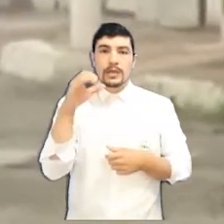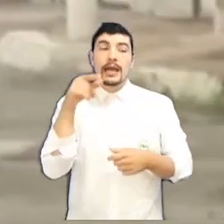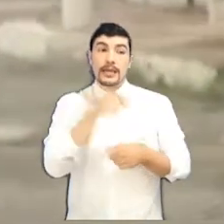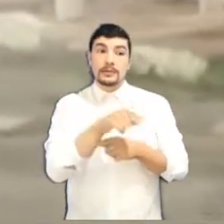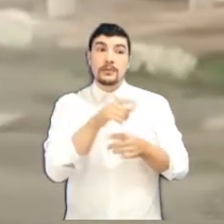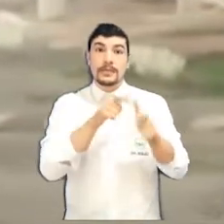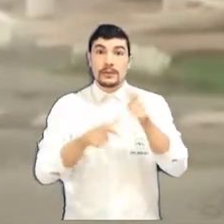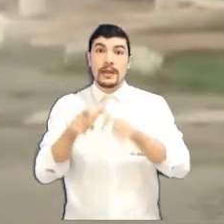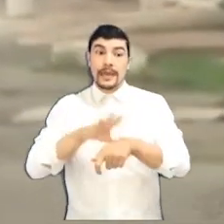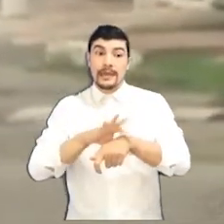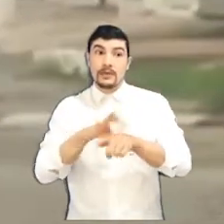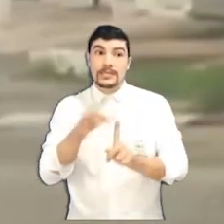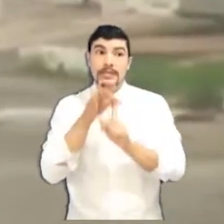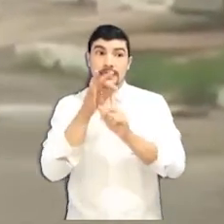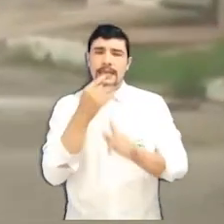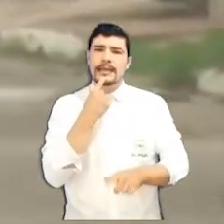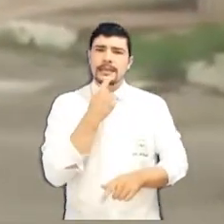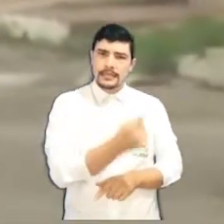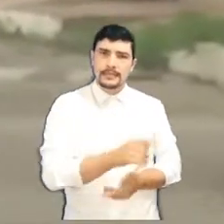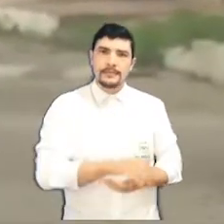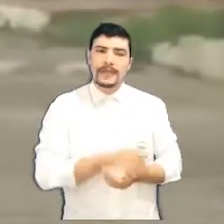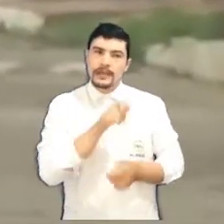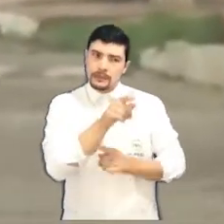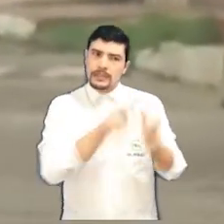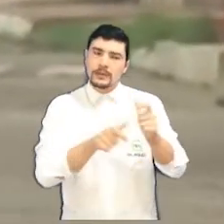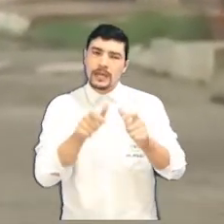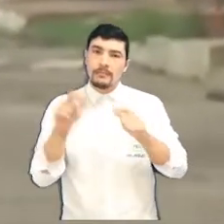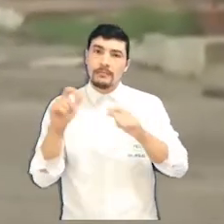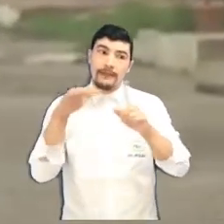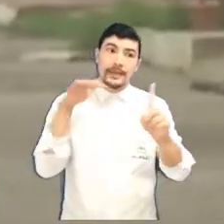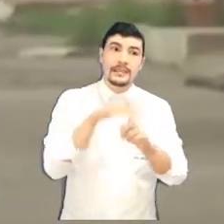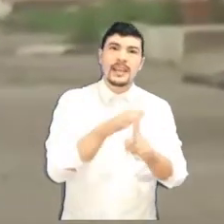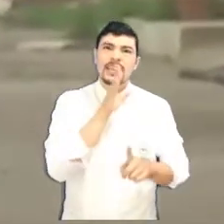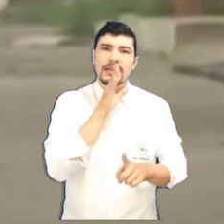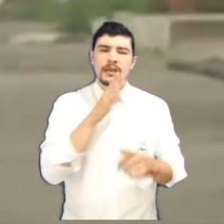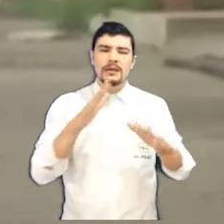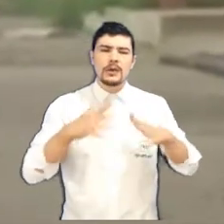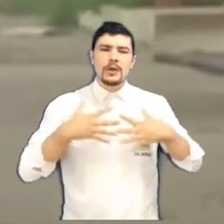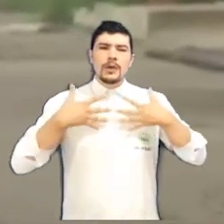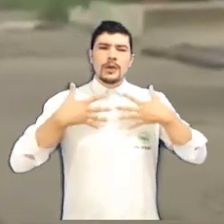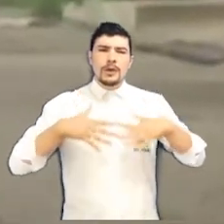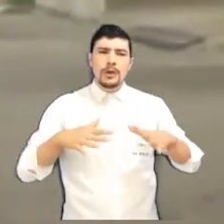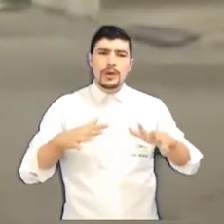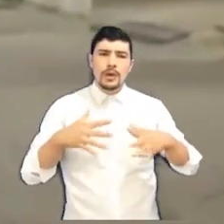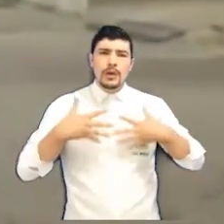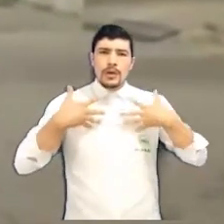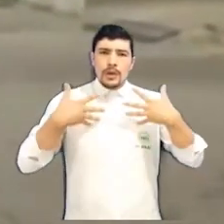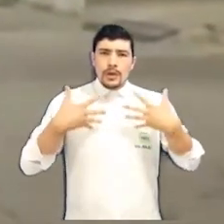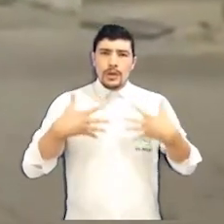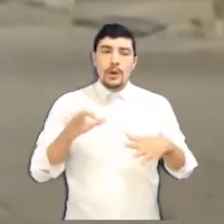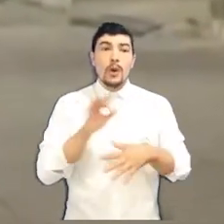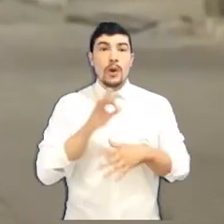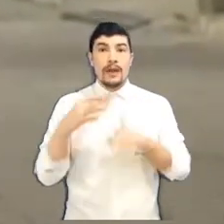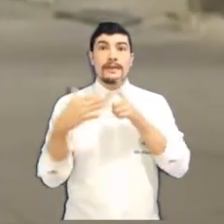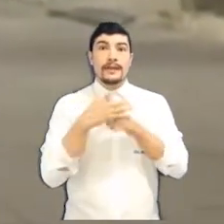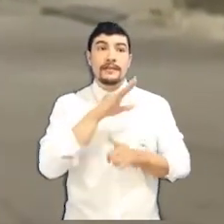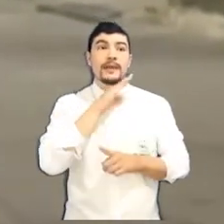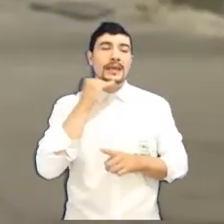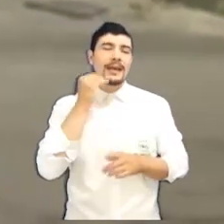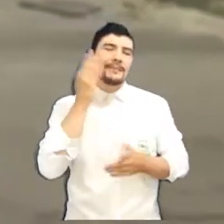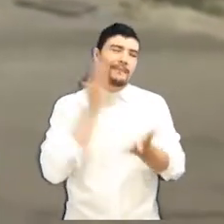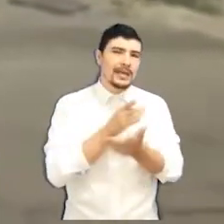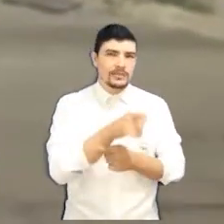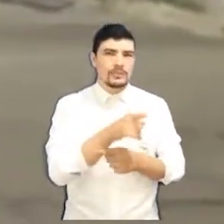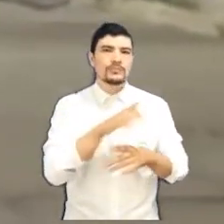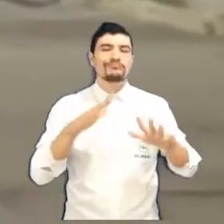Más de una semana llevan respirando capas de humo los cucuteños, habitantes del área metropolitana y en algunos municipios de Norte de Santander. En redes sociales se